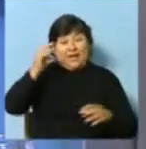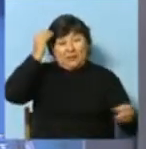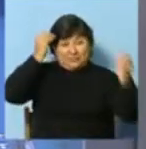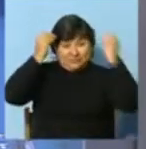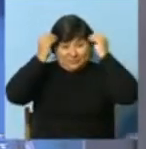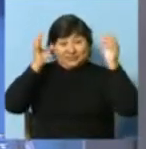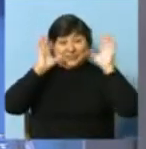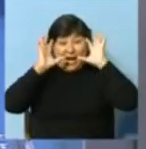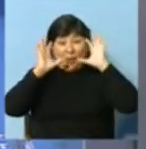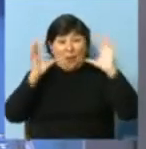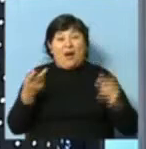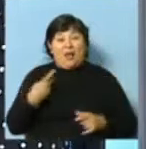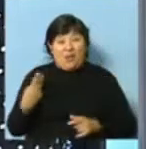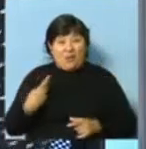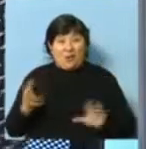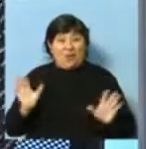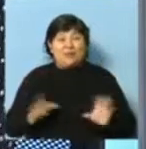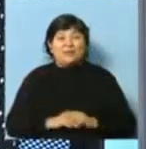ahí